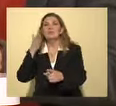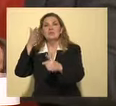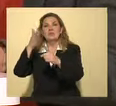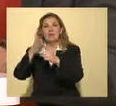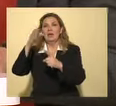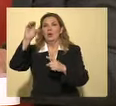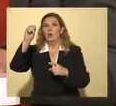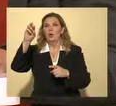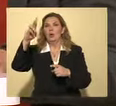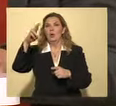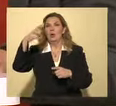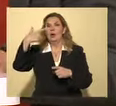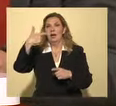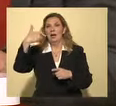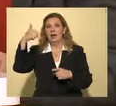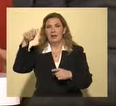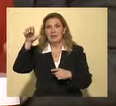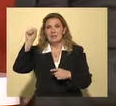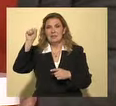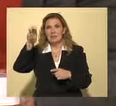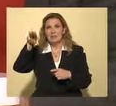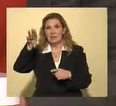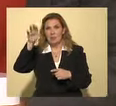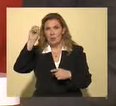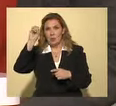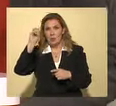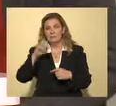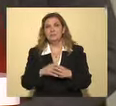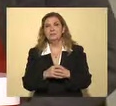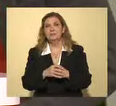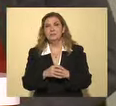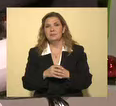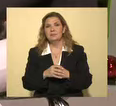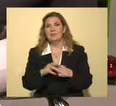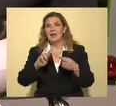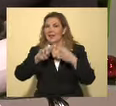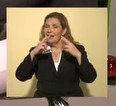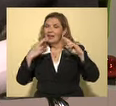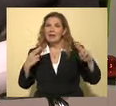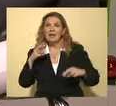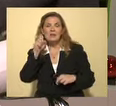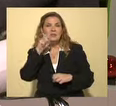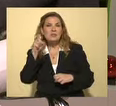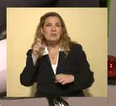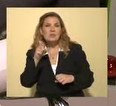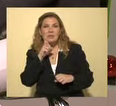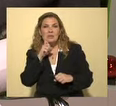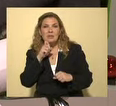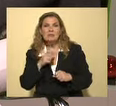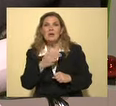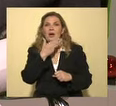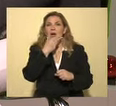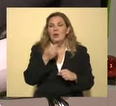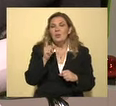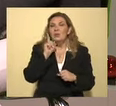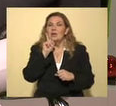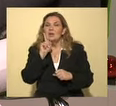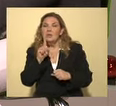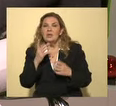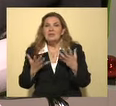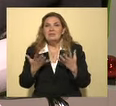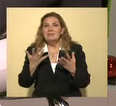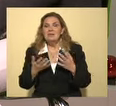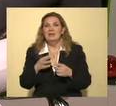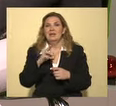vez, el orgasmo es de quien no trabaja. Sí, definitivamente. ¿No? Pero sí no está padre porque a lo mejor el otro o la mujer o el hombre le está echando muchas ganas y entonces pues